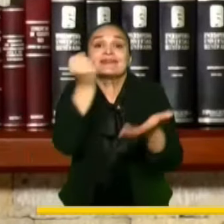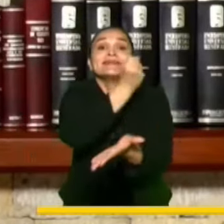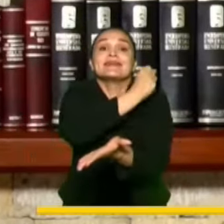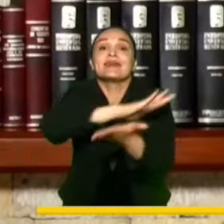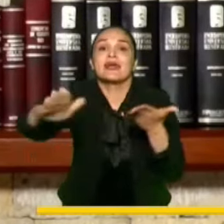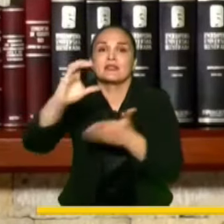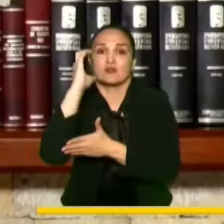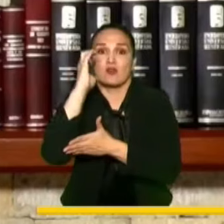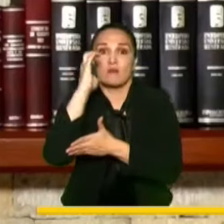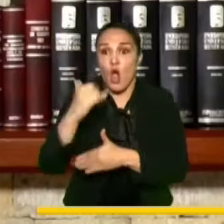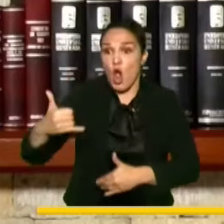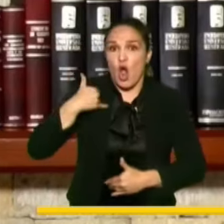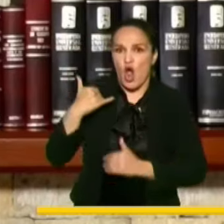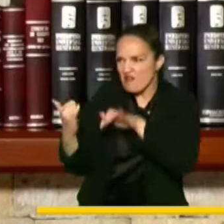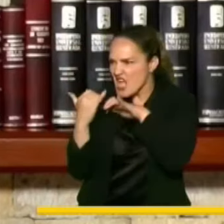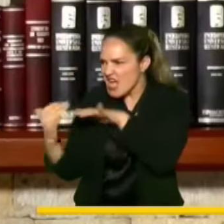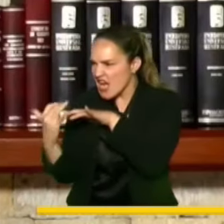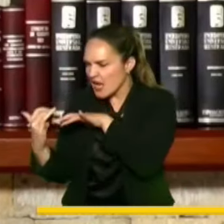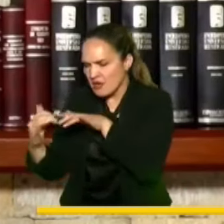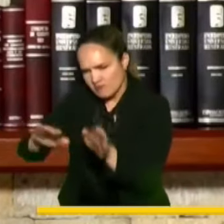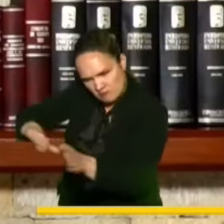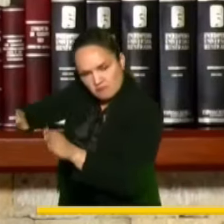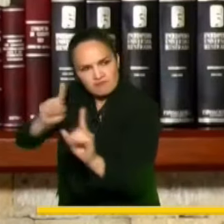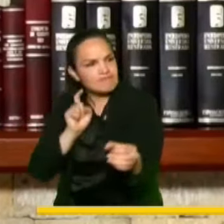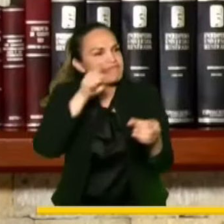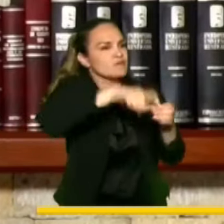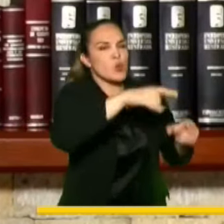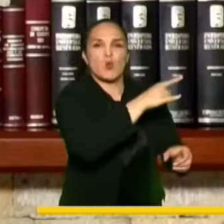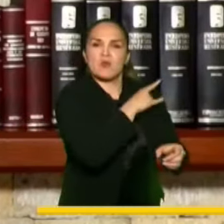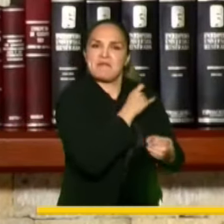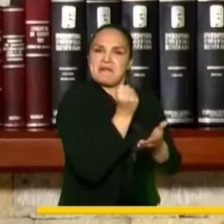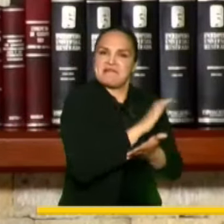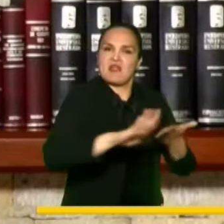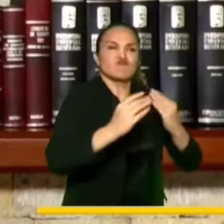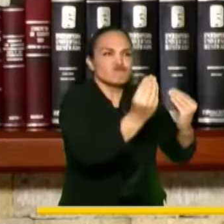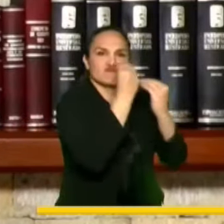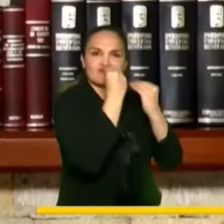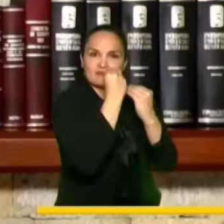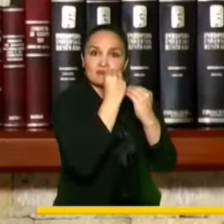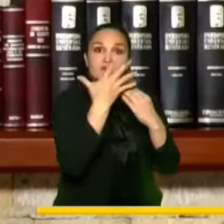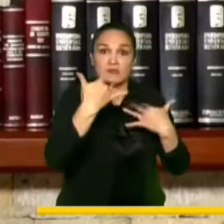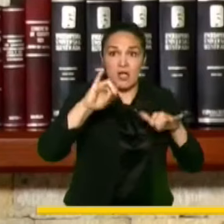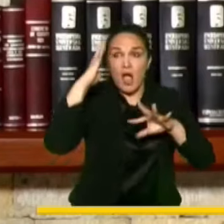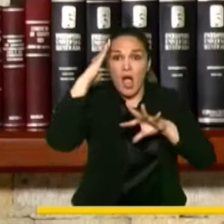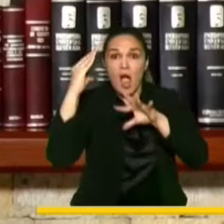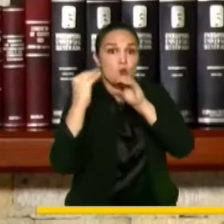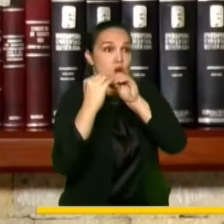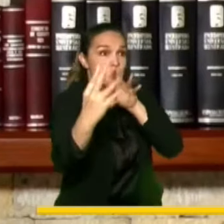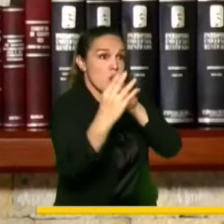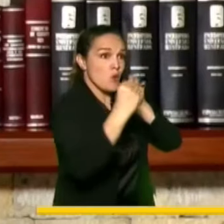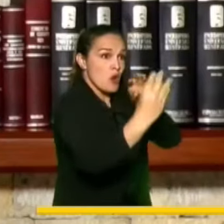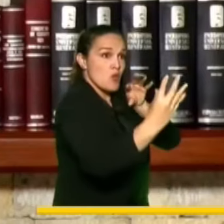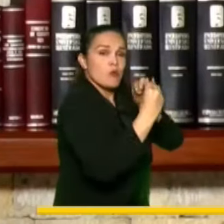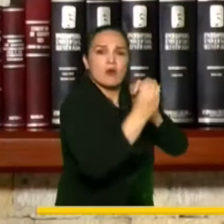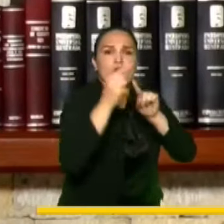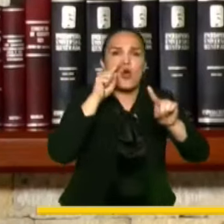y no en la guerra. Hemos hecho acuerdos para desarrollar la educación y la preparación